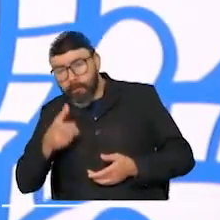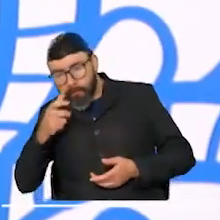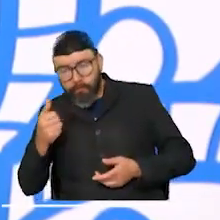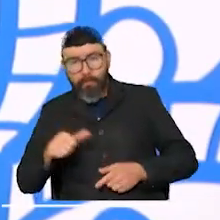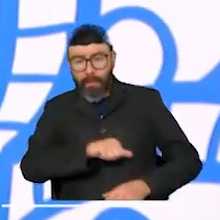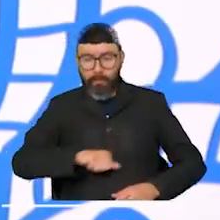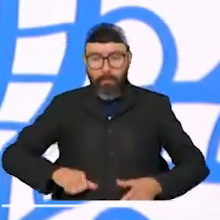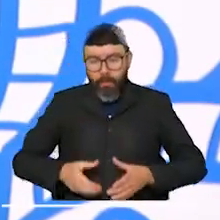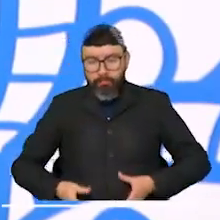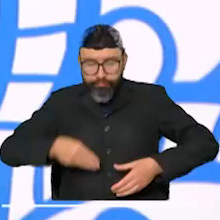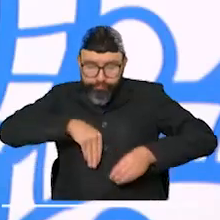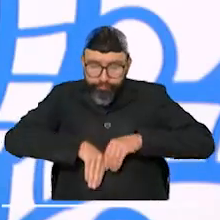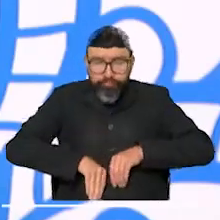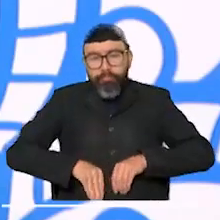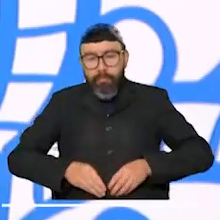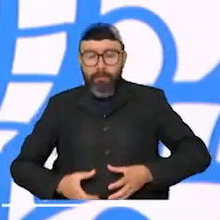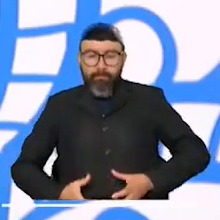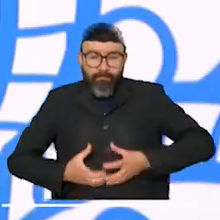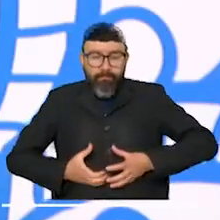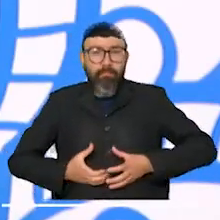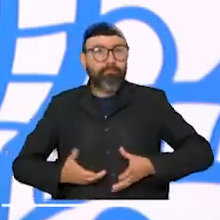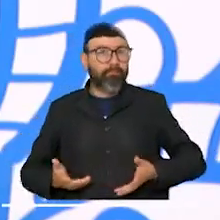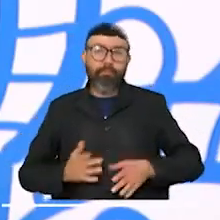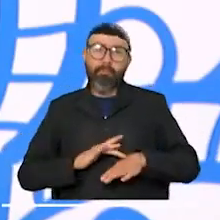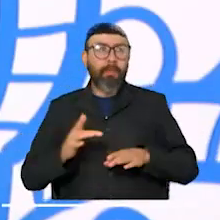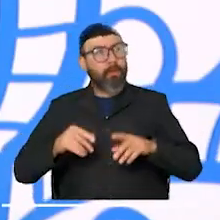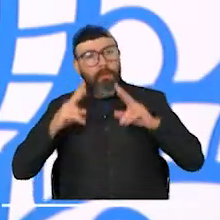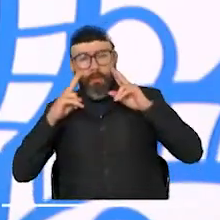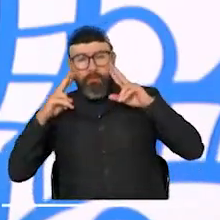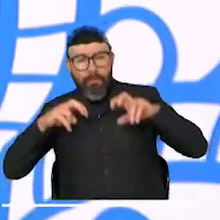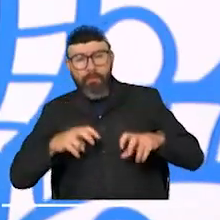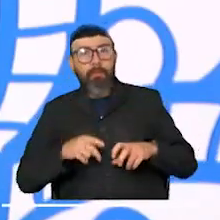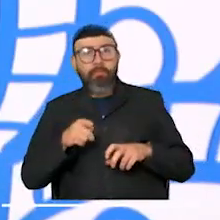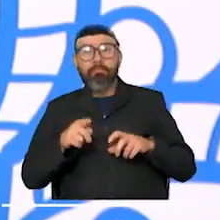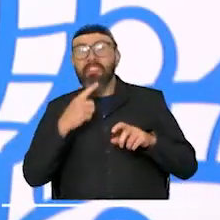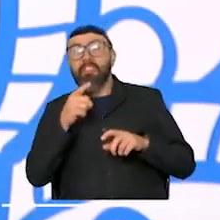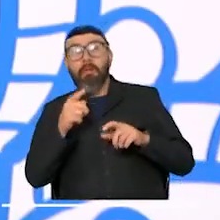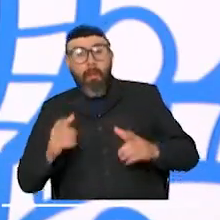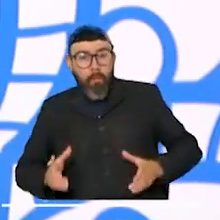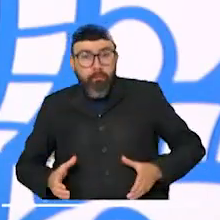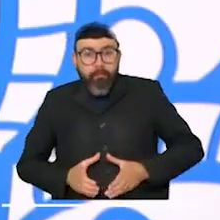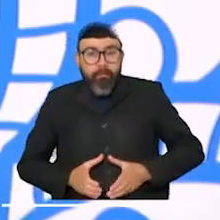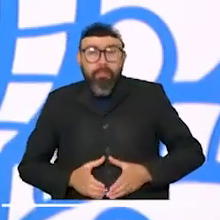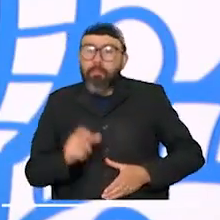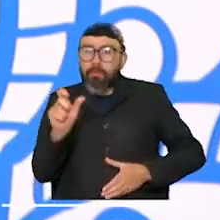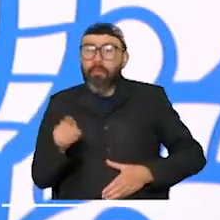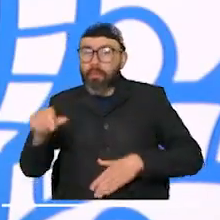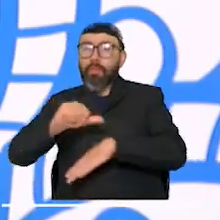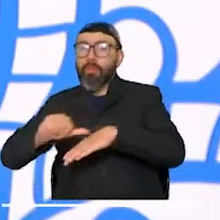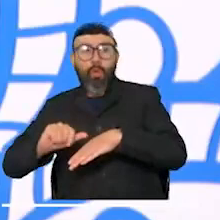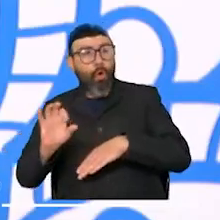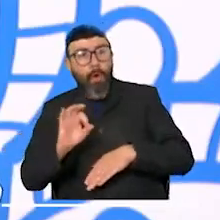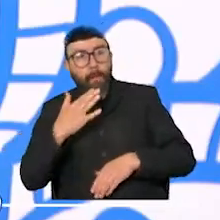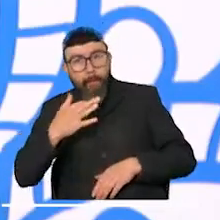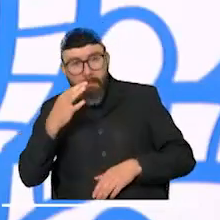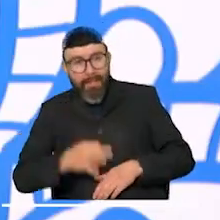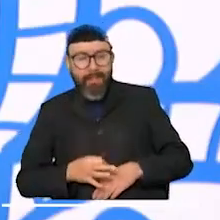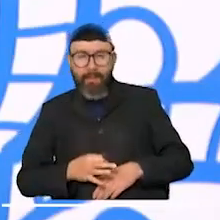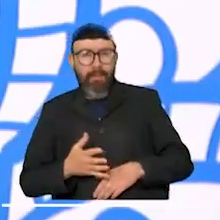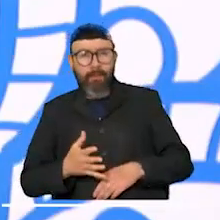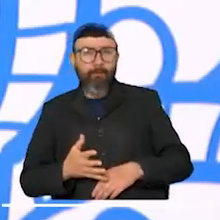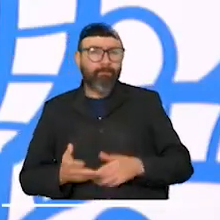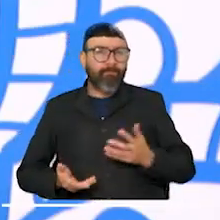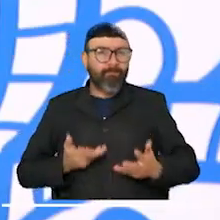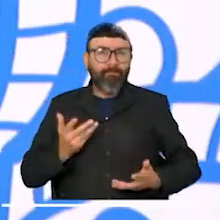abdominal pero si toca es evaluar qué tan estrecho es para ese cirujano o si de pronto no es el cirujano que está